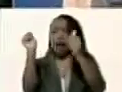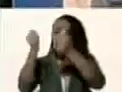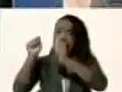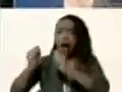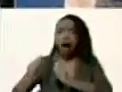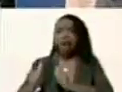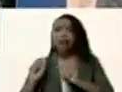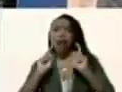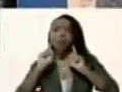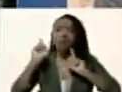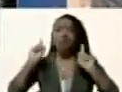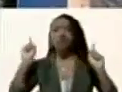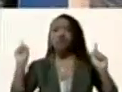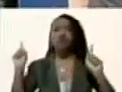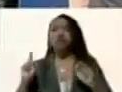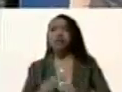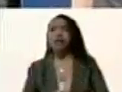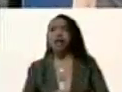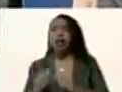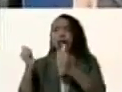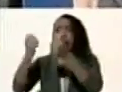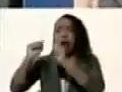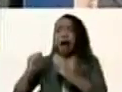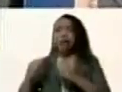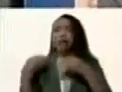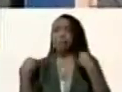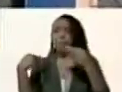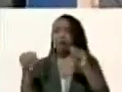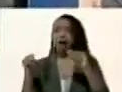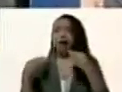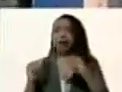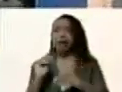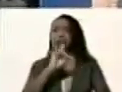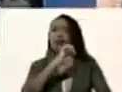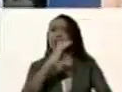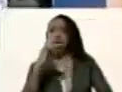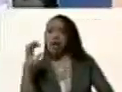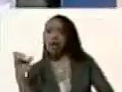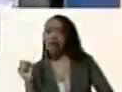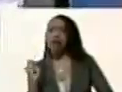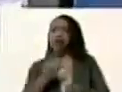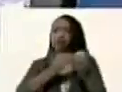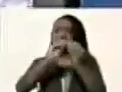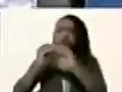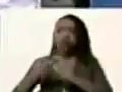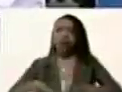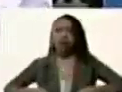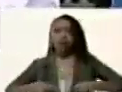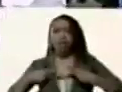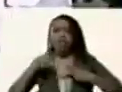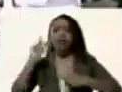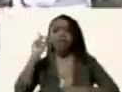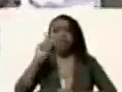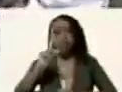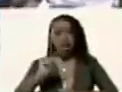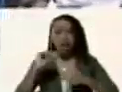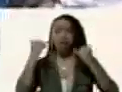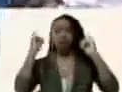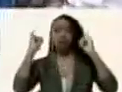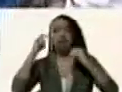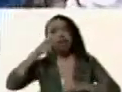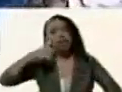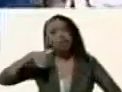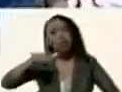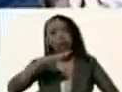la música, le toca a las artes plásticas, a la letra, a la creación, a la vida, también celebrar la ciudad y qué mejor